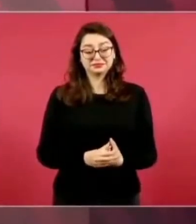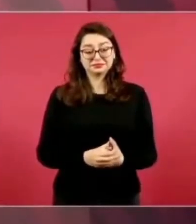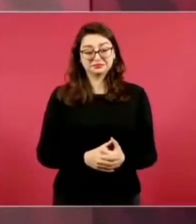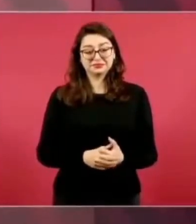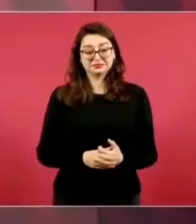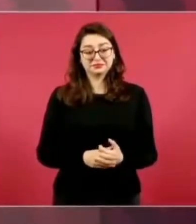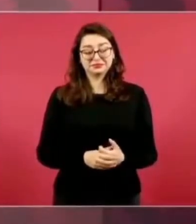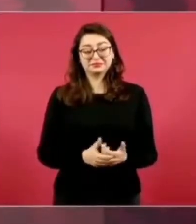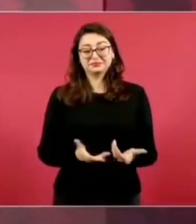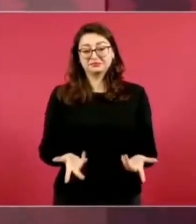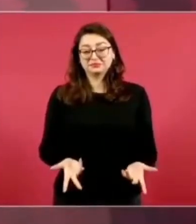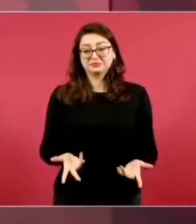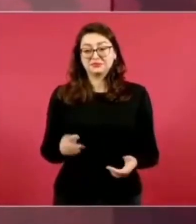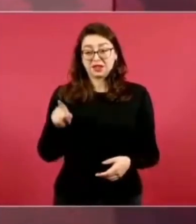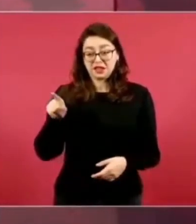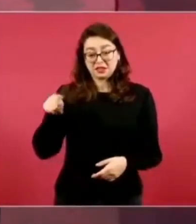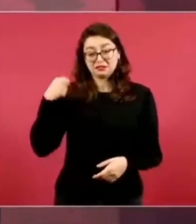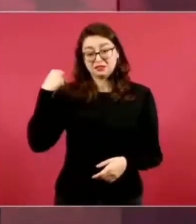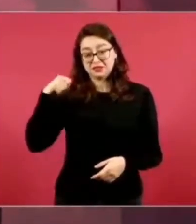convocábamos una manifestación,